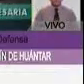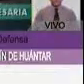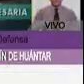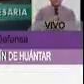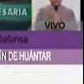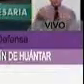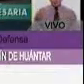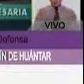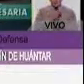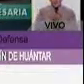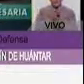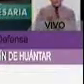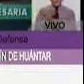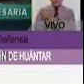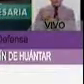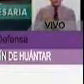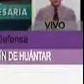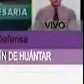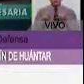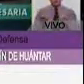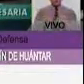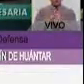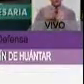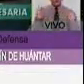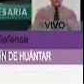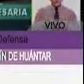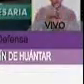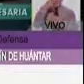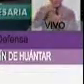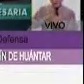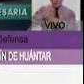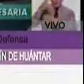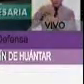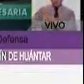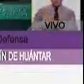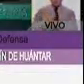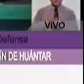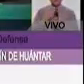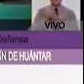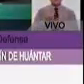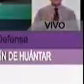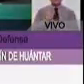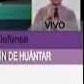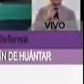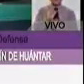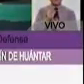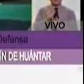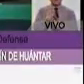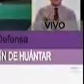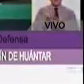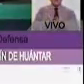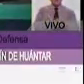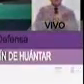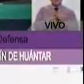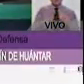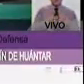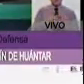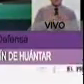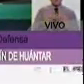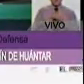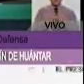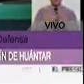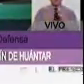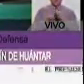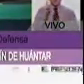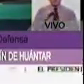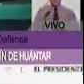todas estas pruebas, una vez obtenidas y peritajes, que demostraban, que desbarataban la tesis de